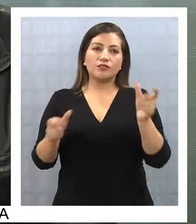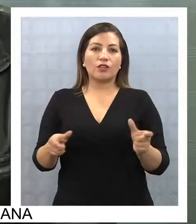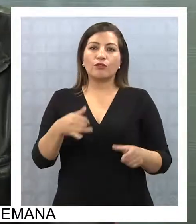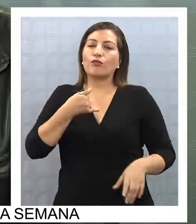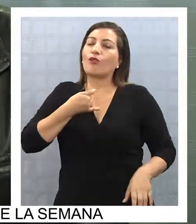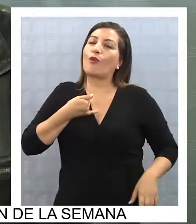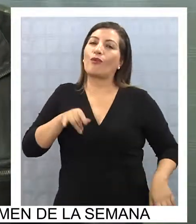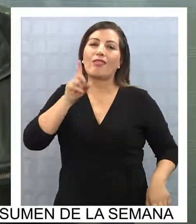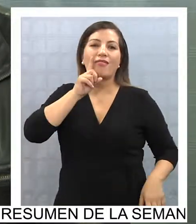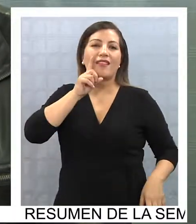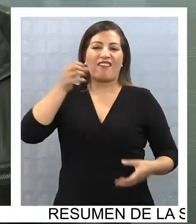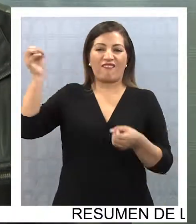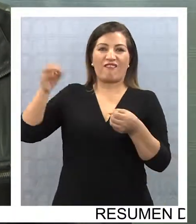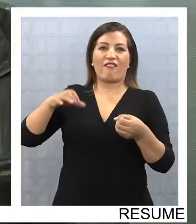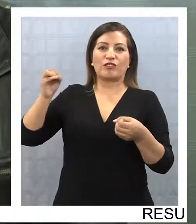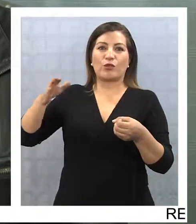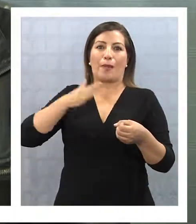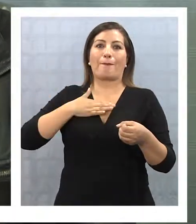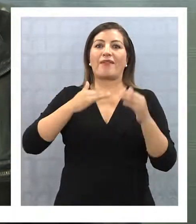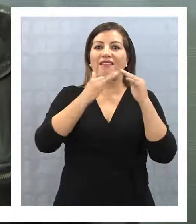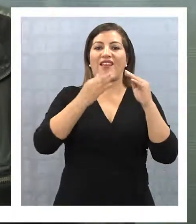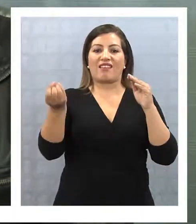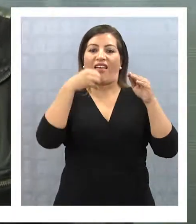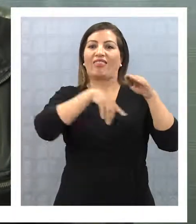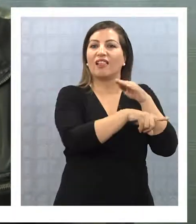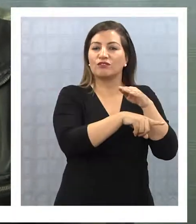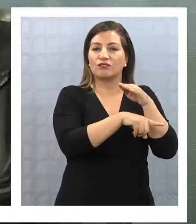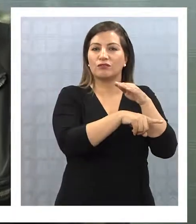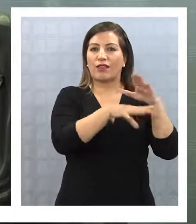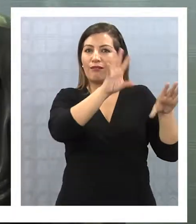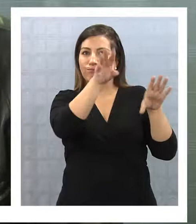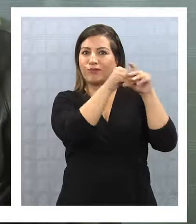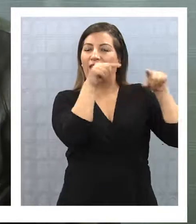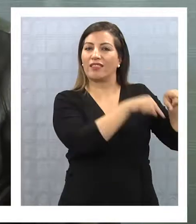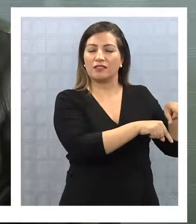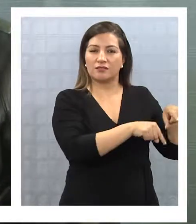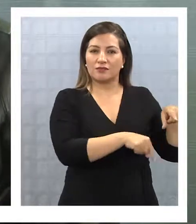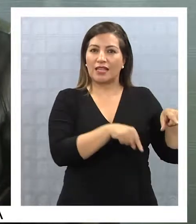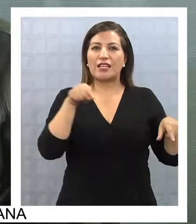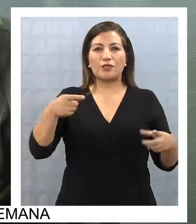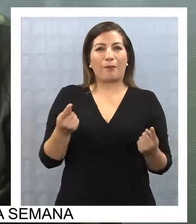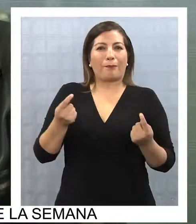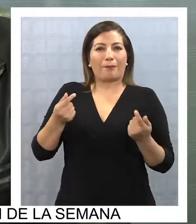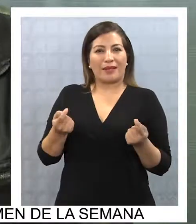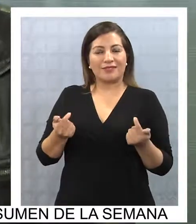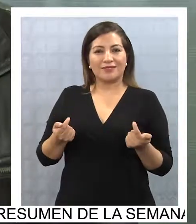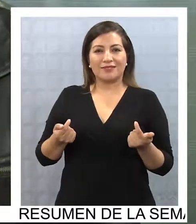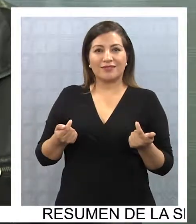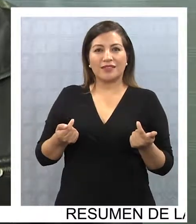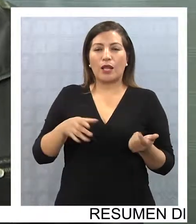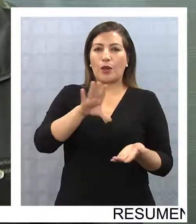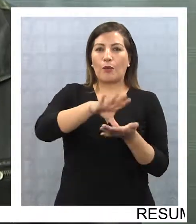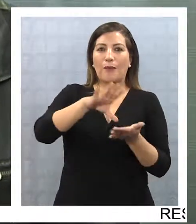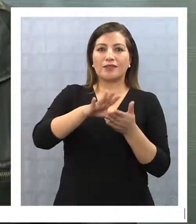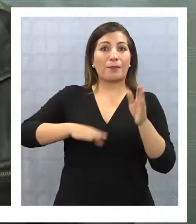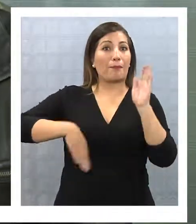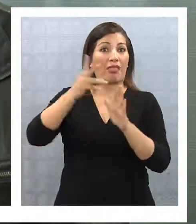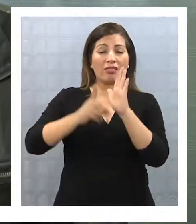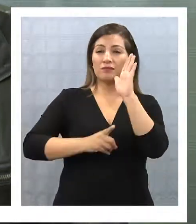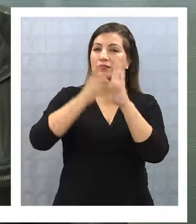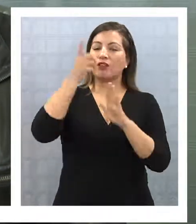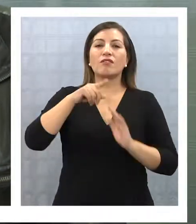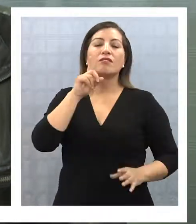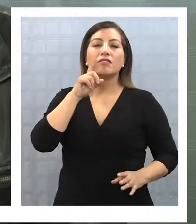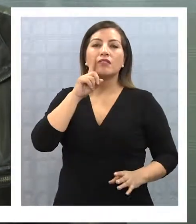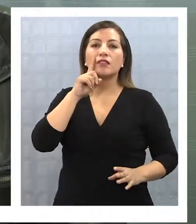la basura en el living de la casa o en el patio de la casa, ¿cierto? Y esto, me imagino que en los países más desarrollados